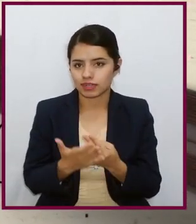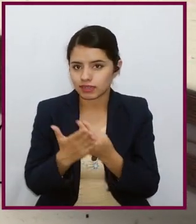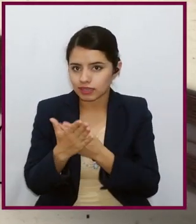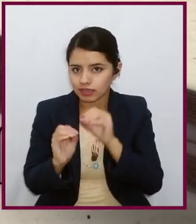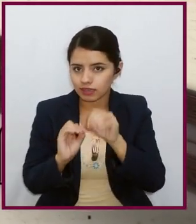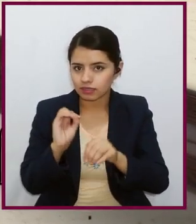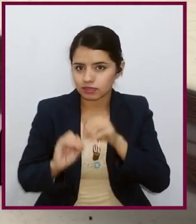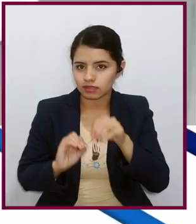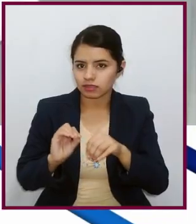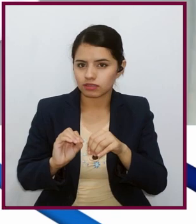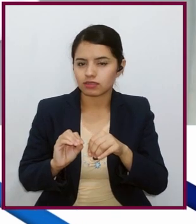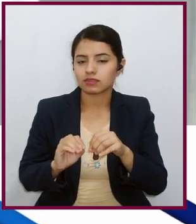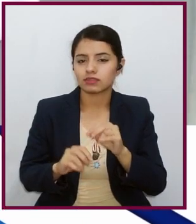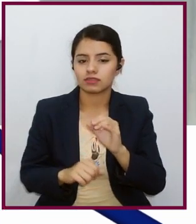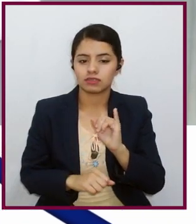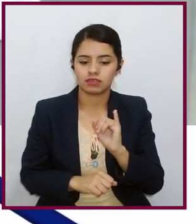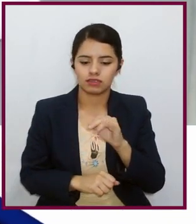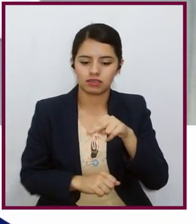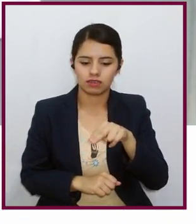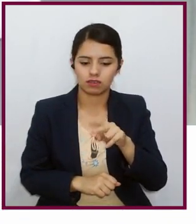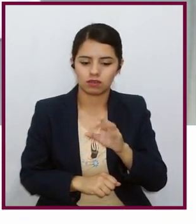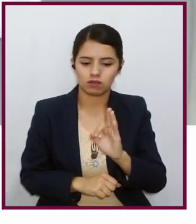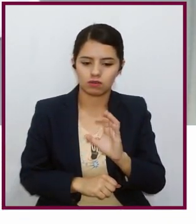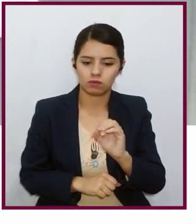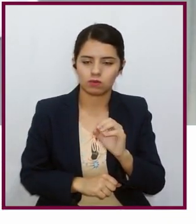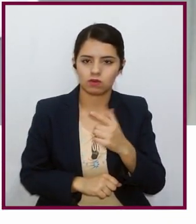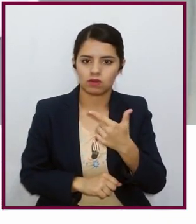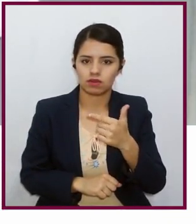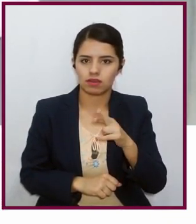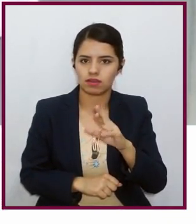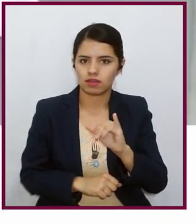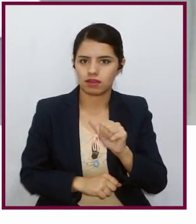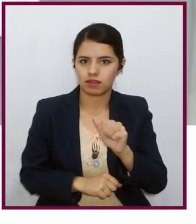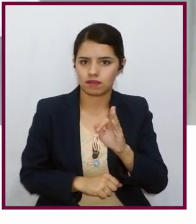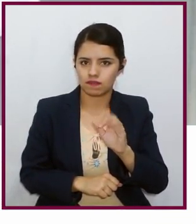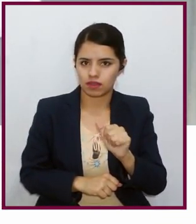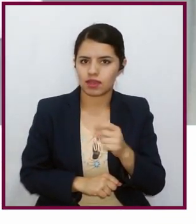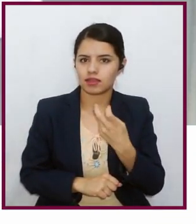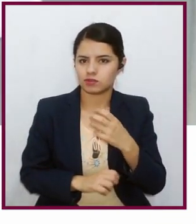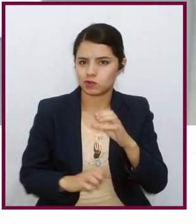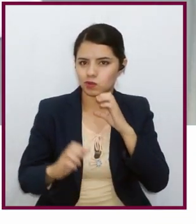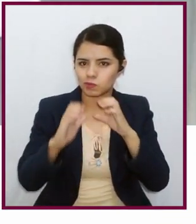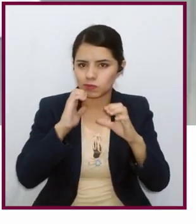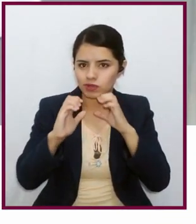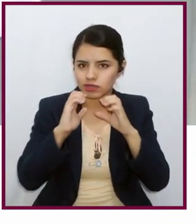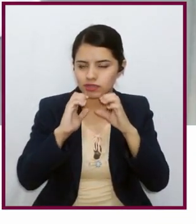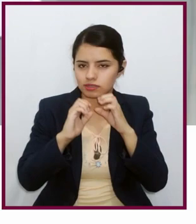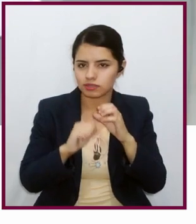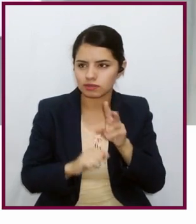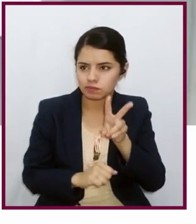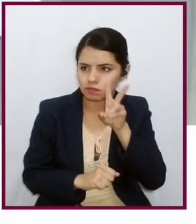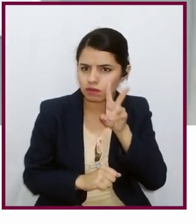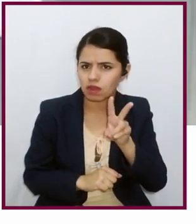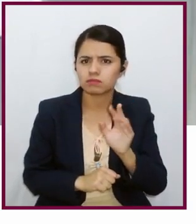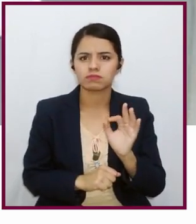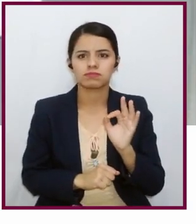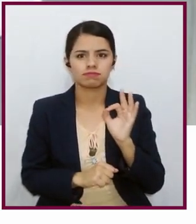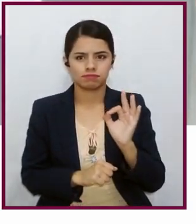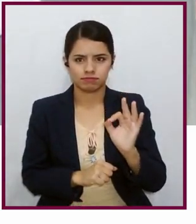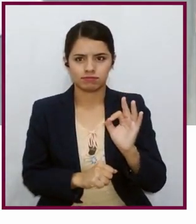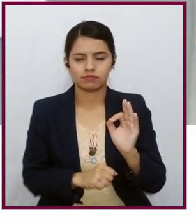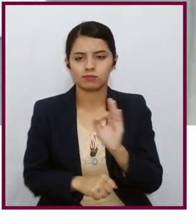nosotros queremos dar a conocer. Queremos dar a conocer este tema y bueno, tenemos que bajar primero que nada, las